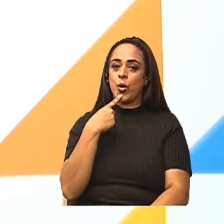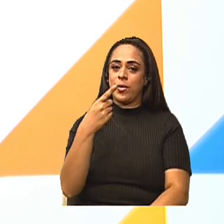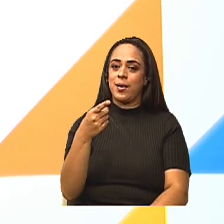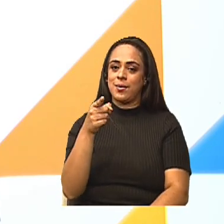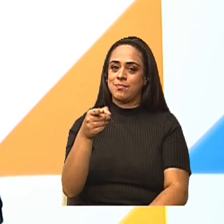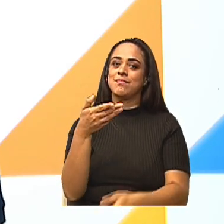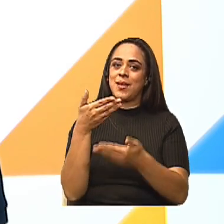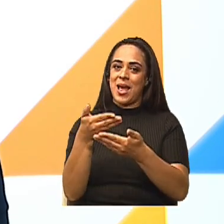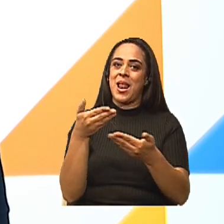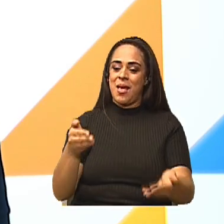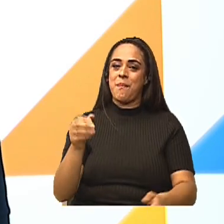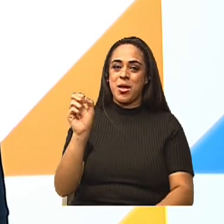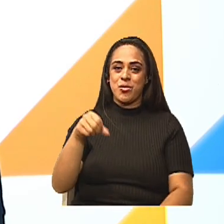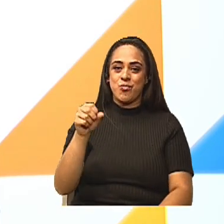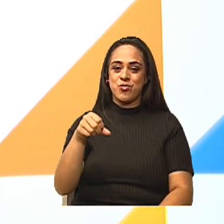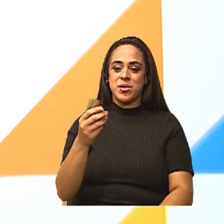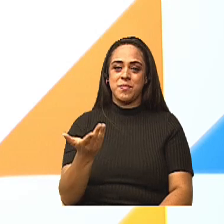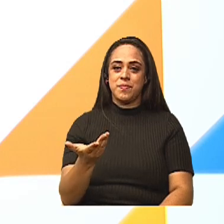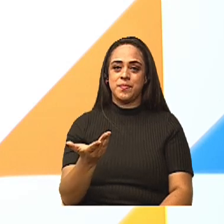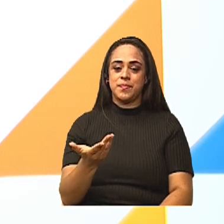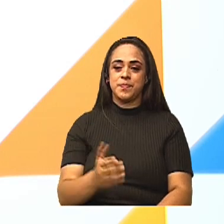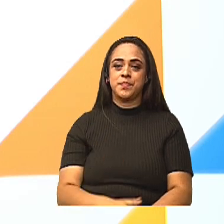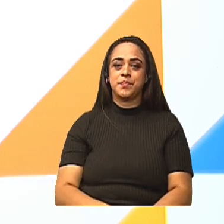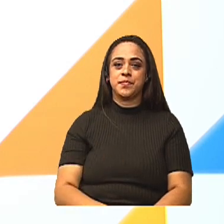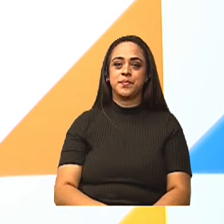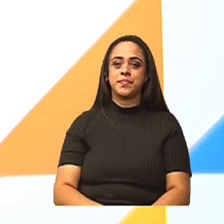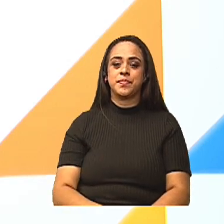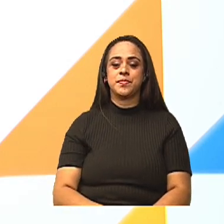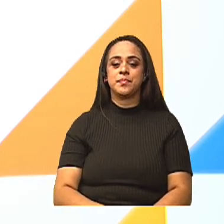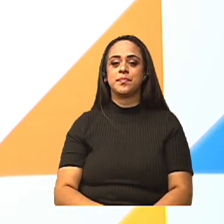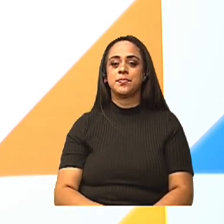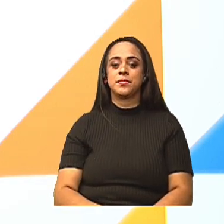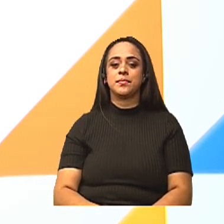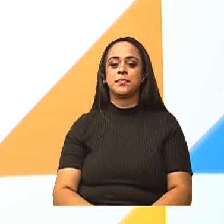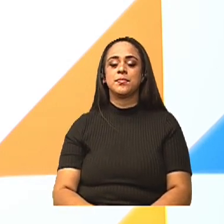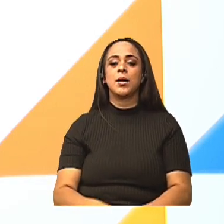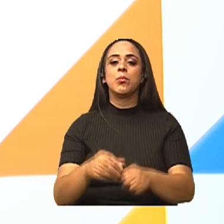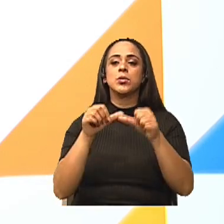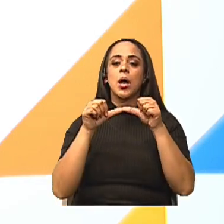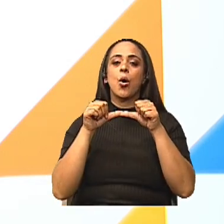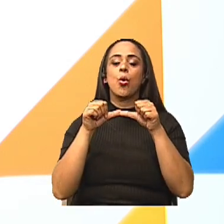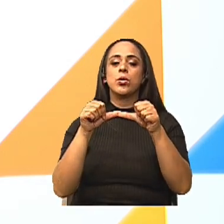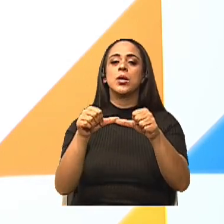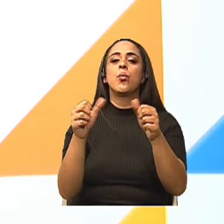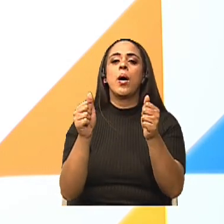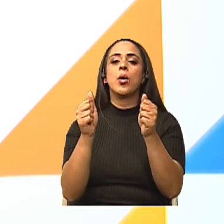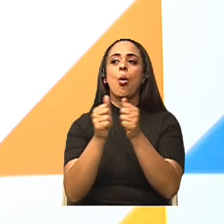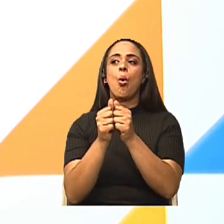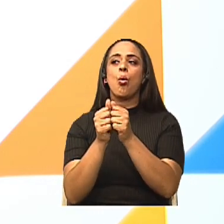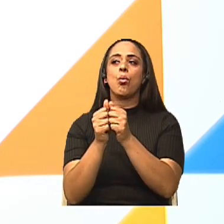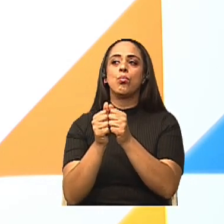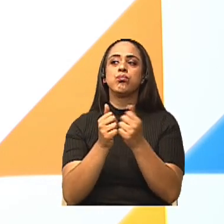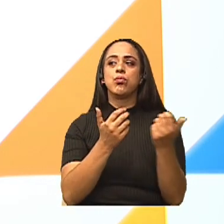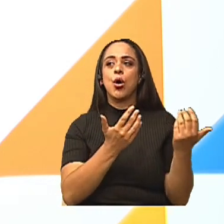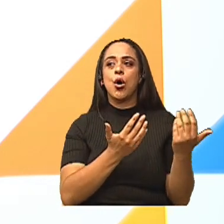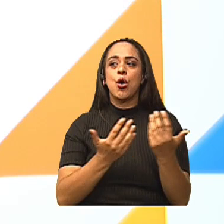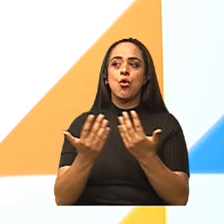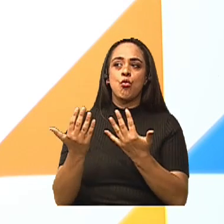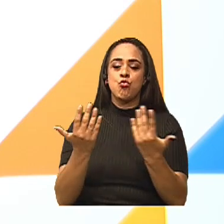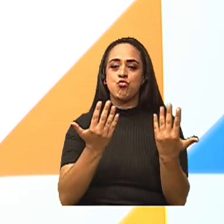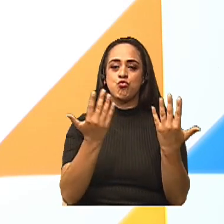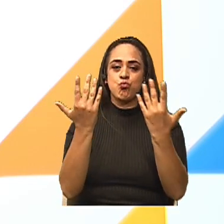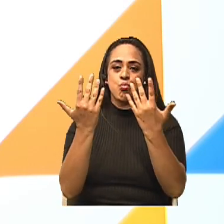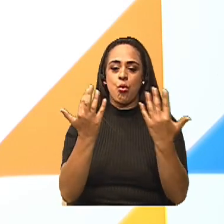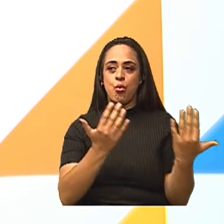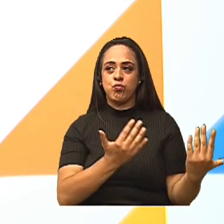elemento. Ok, excelente. Vamos a continuar con el humo. Ay, bueno, lástima. Este